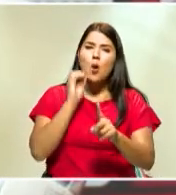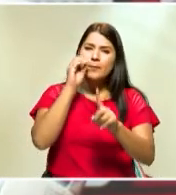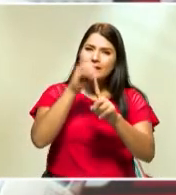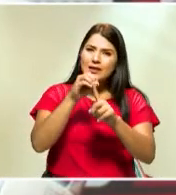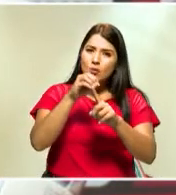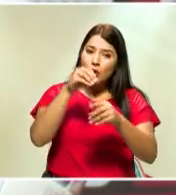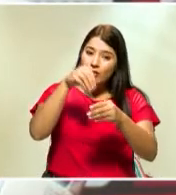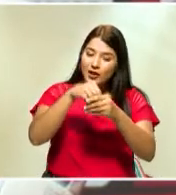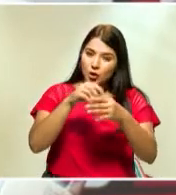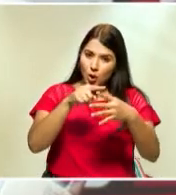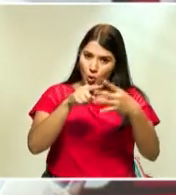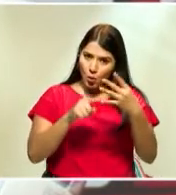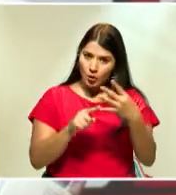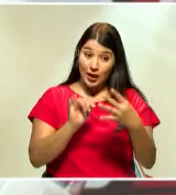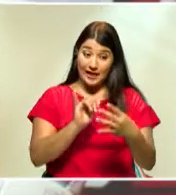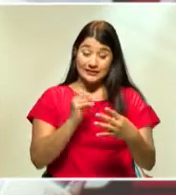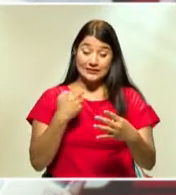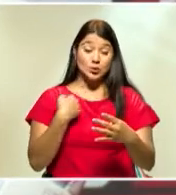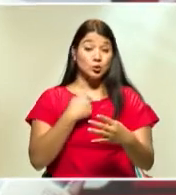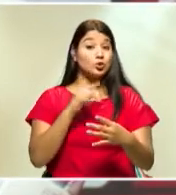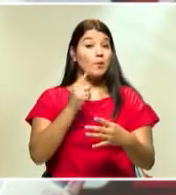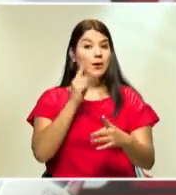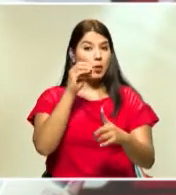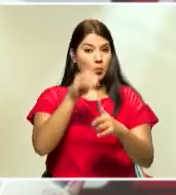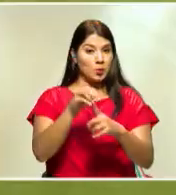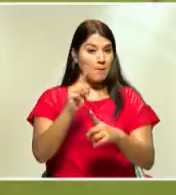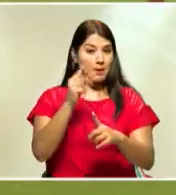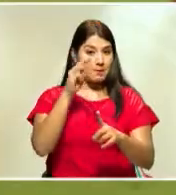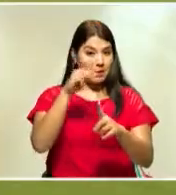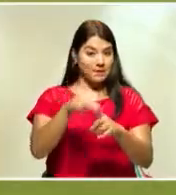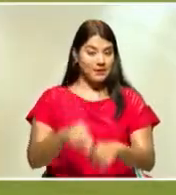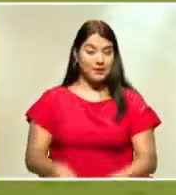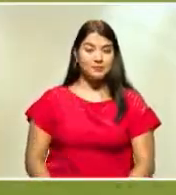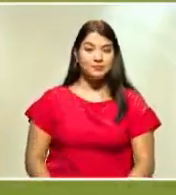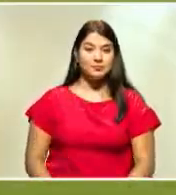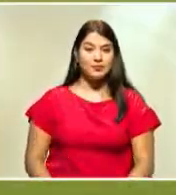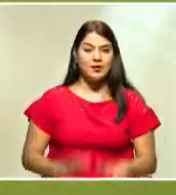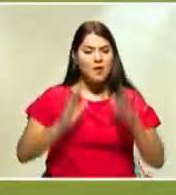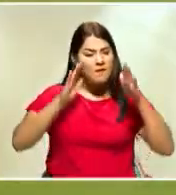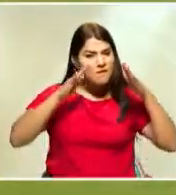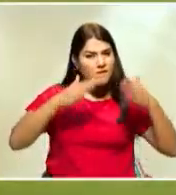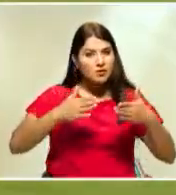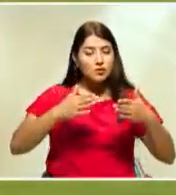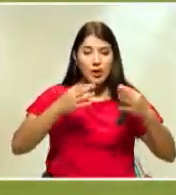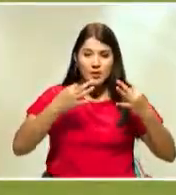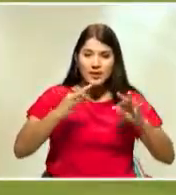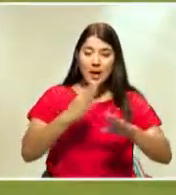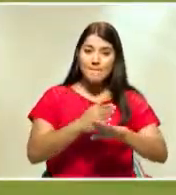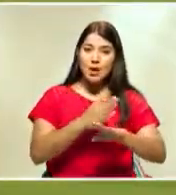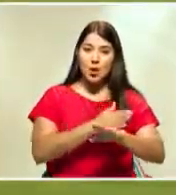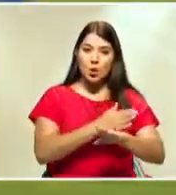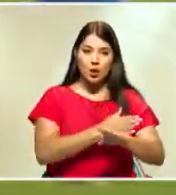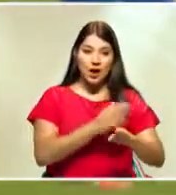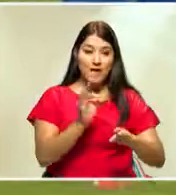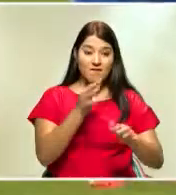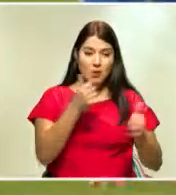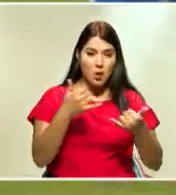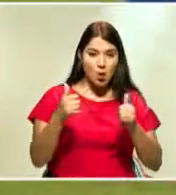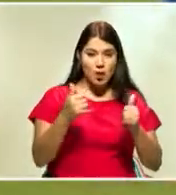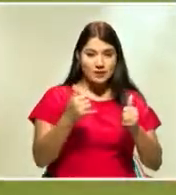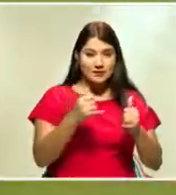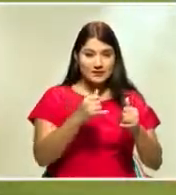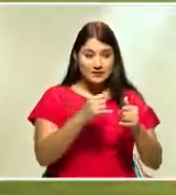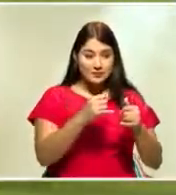Entonces esa es nuestra línea y nuestro primer objetivo, nuestro primer meta. Se ha enfocado en levantar el ritmo de figuras esenciales de la